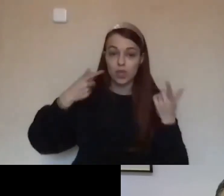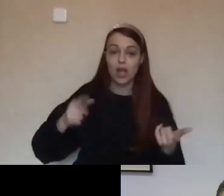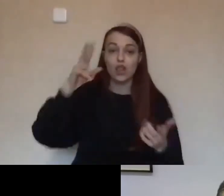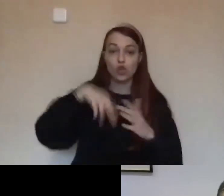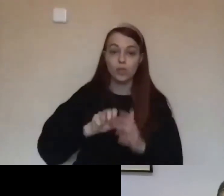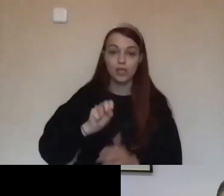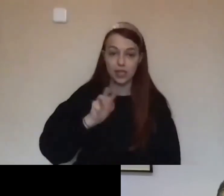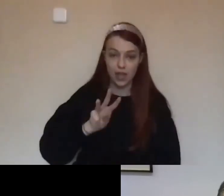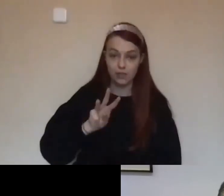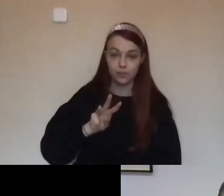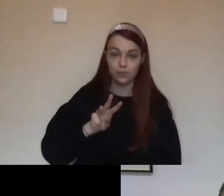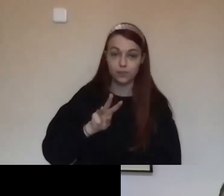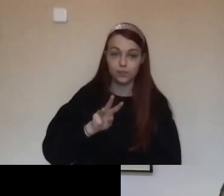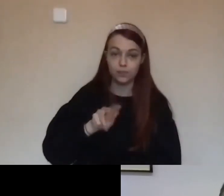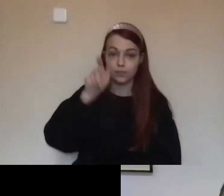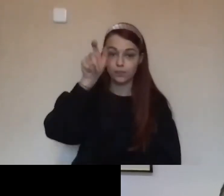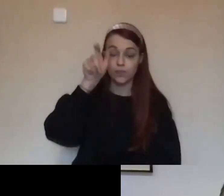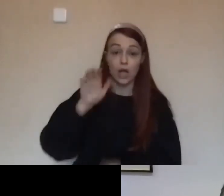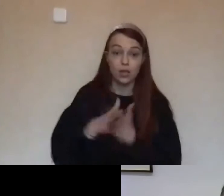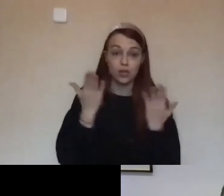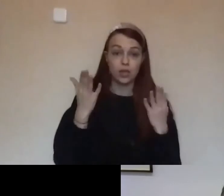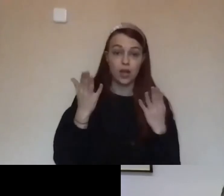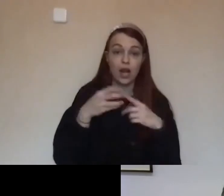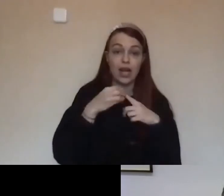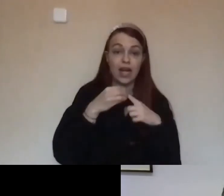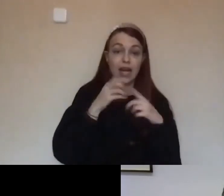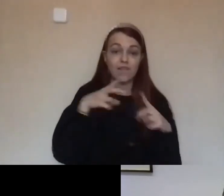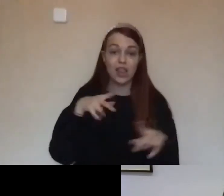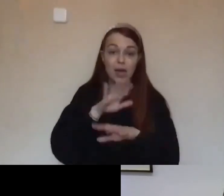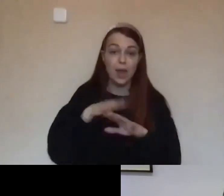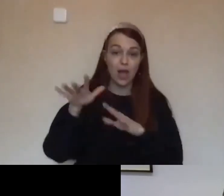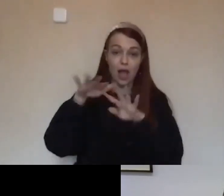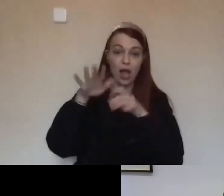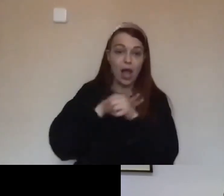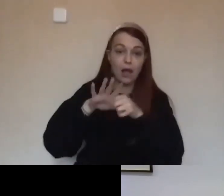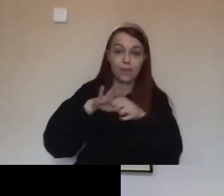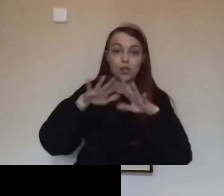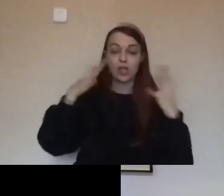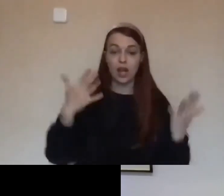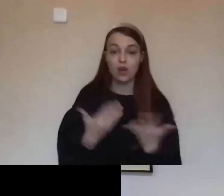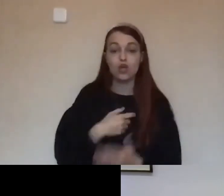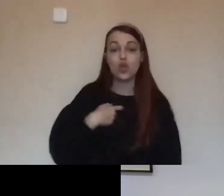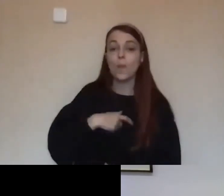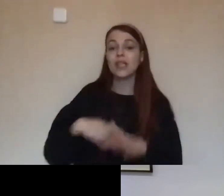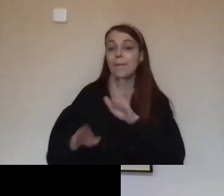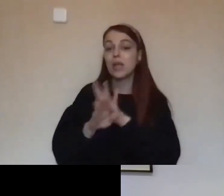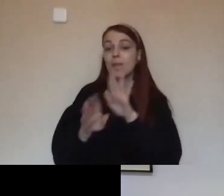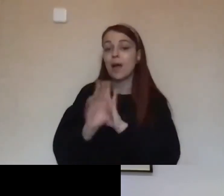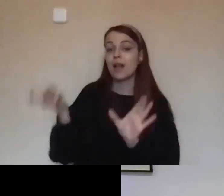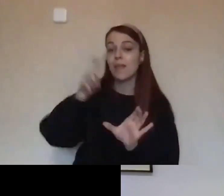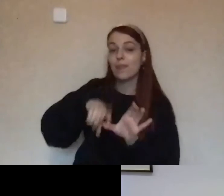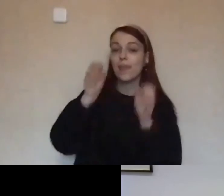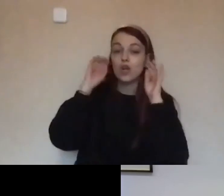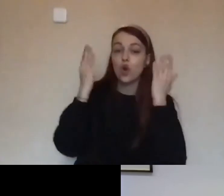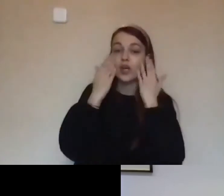2013. Obra de referencia en el ámbito internacional. Miembro del Comité Permanente del Congreso Internacional de Educación